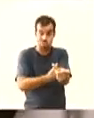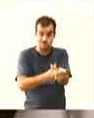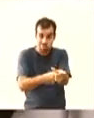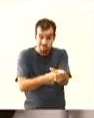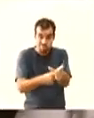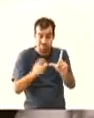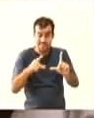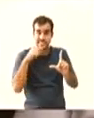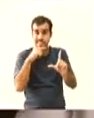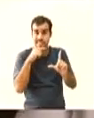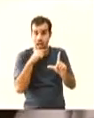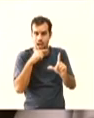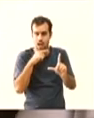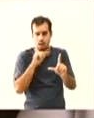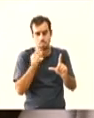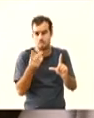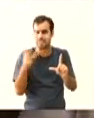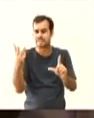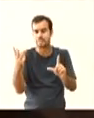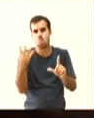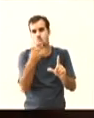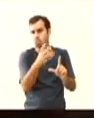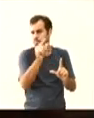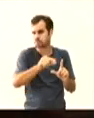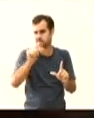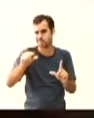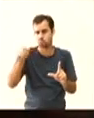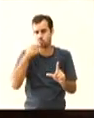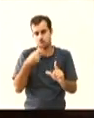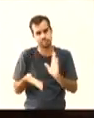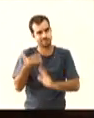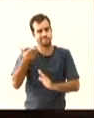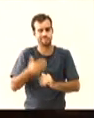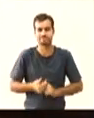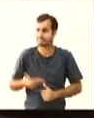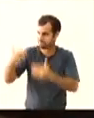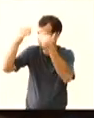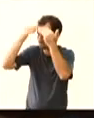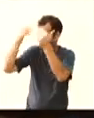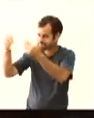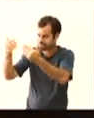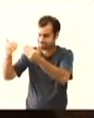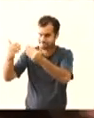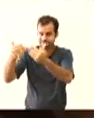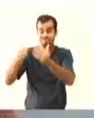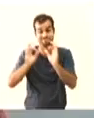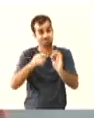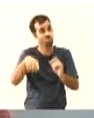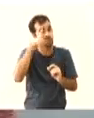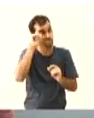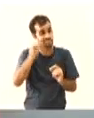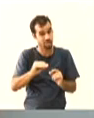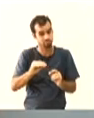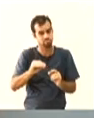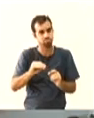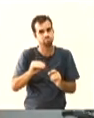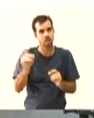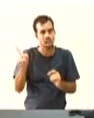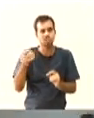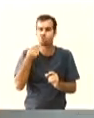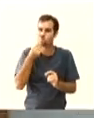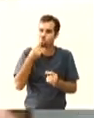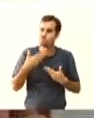donante puede salvar hasta de 3 a 4 vidas. Muchísimas gracias, doctora, por acompañarnos. Ya lo saben, amigos, es una acción